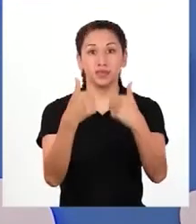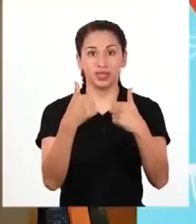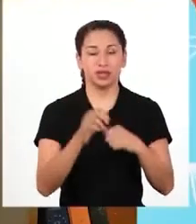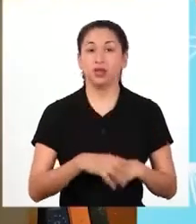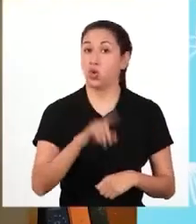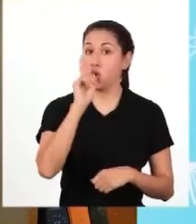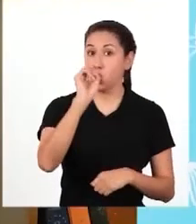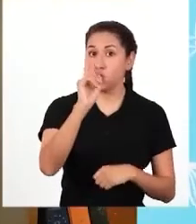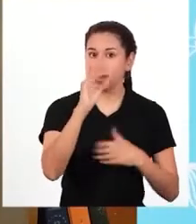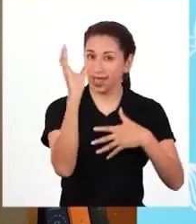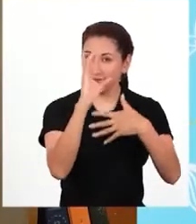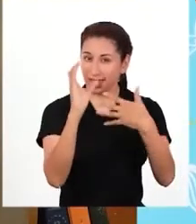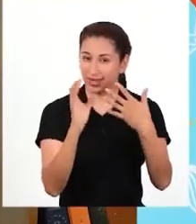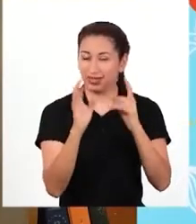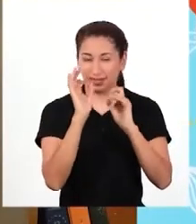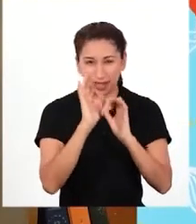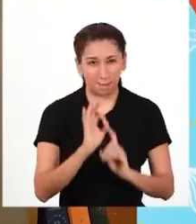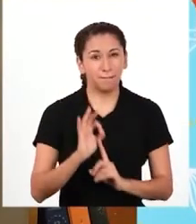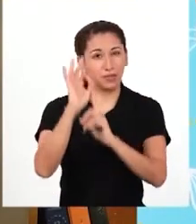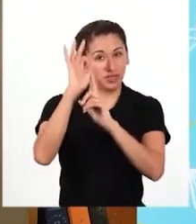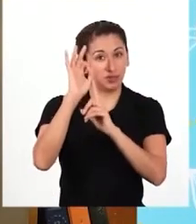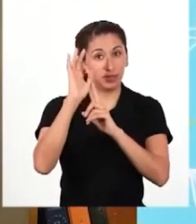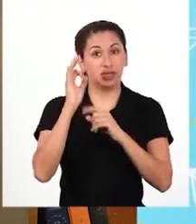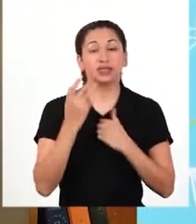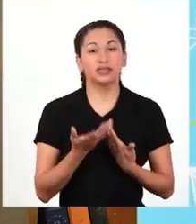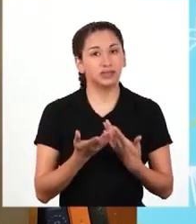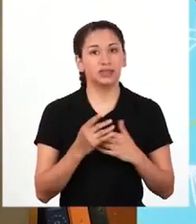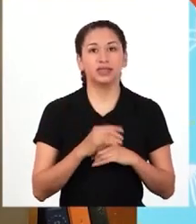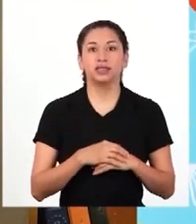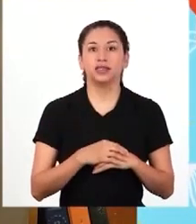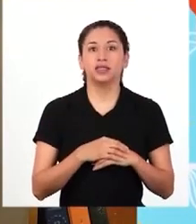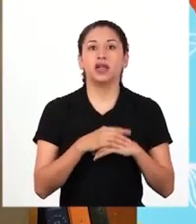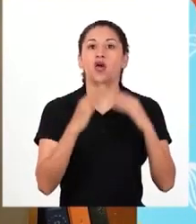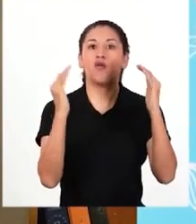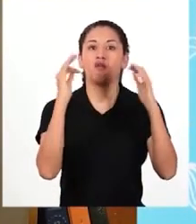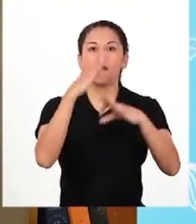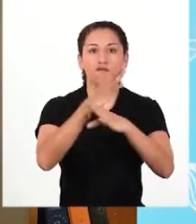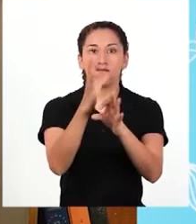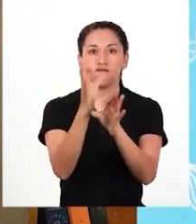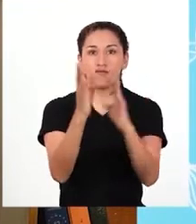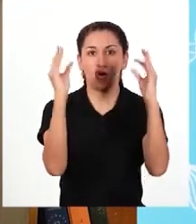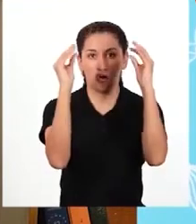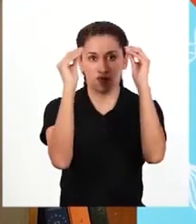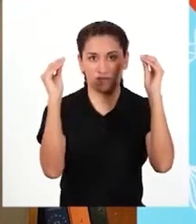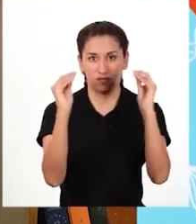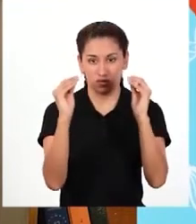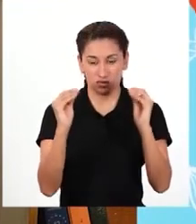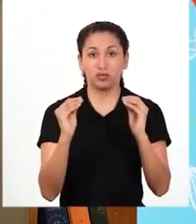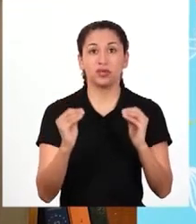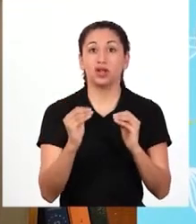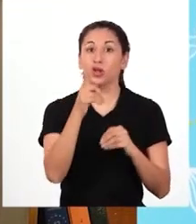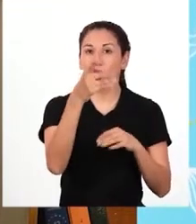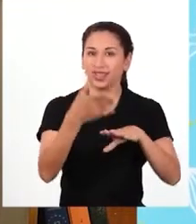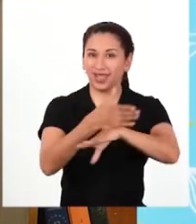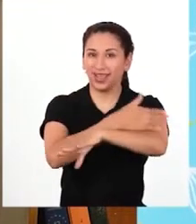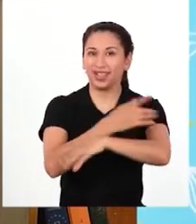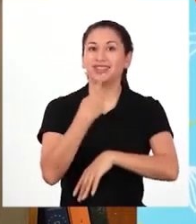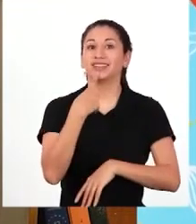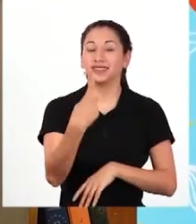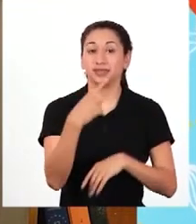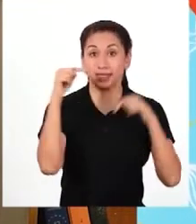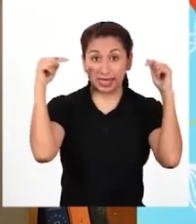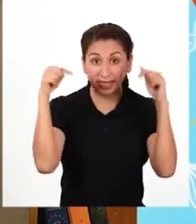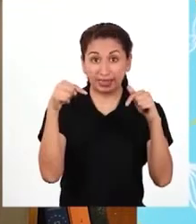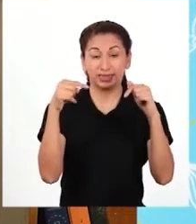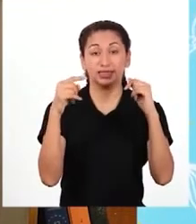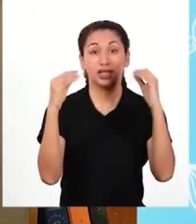nosotros. Bien, uno de los aspectos centrales de un discurso es la estructura. Como